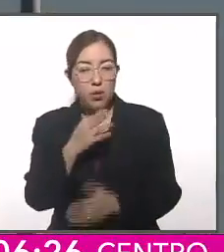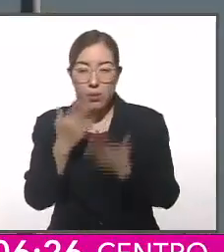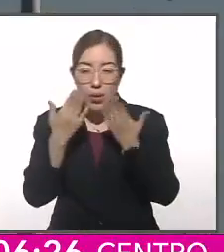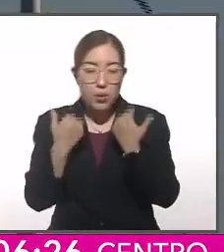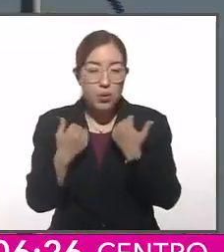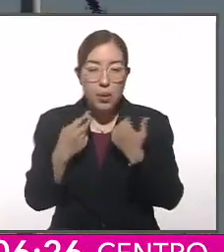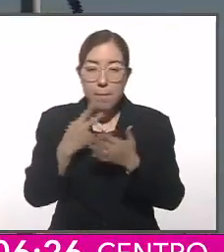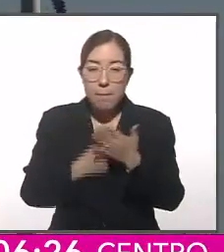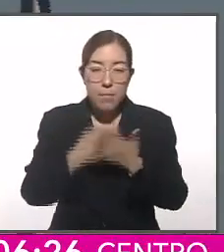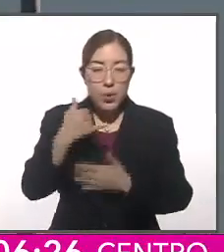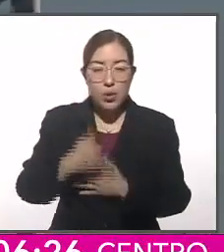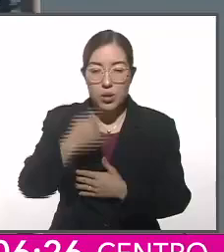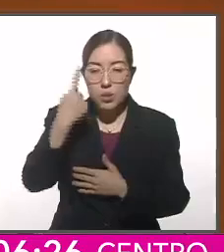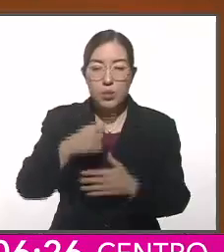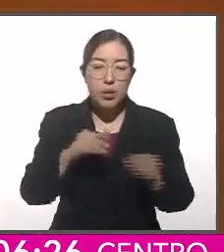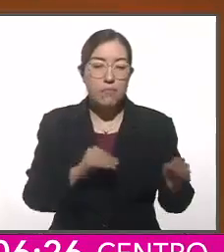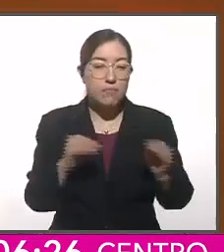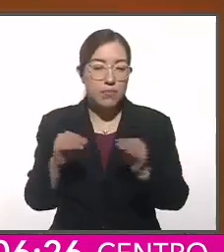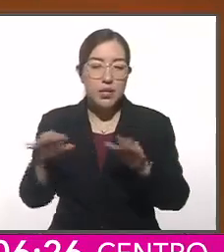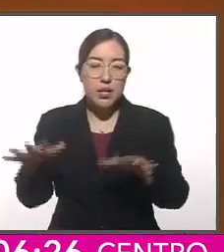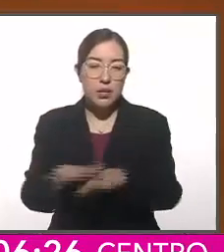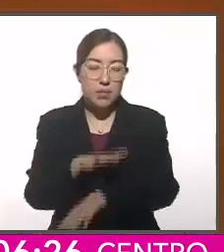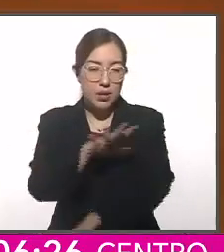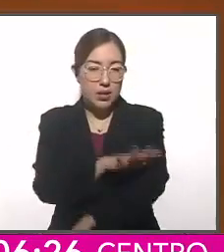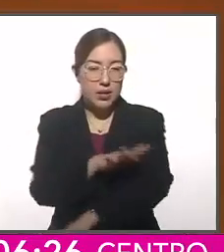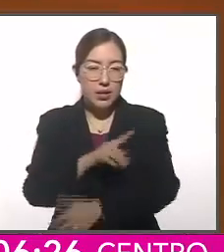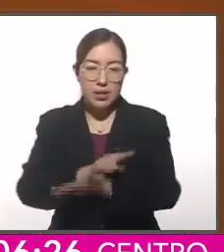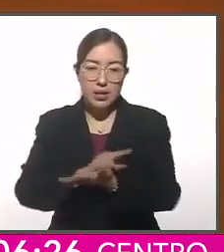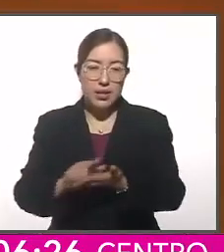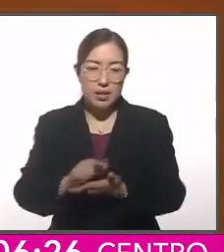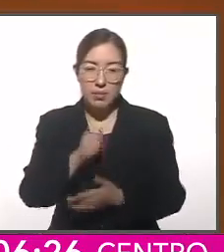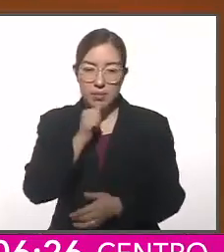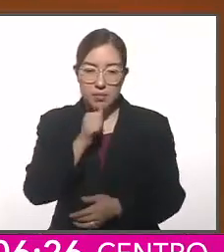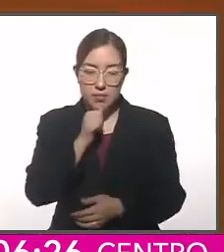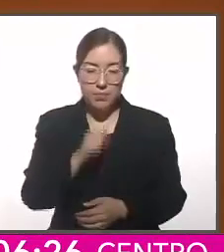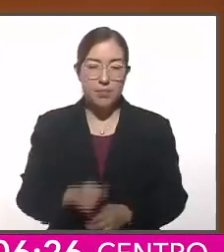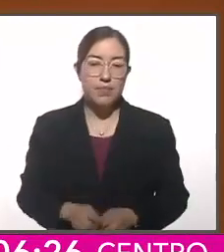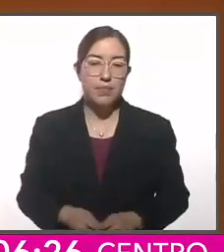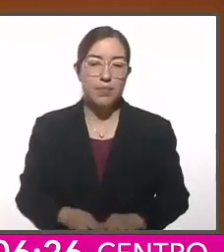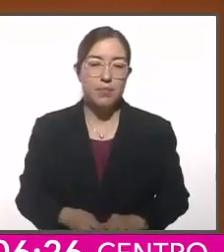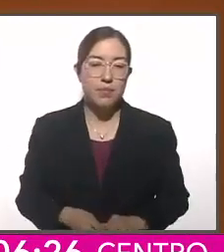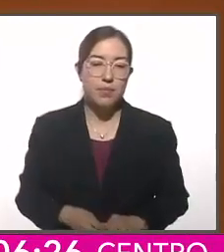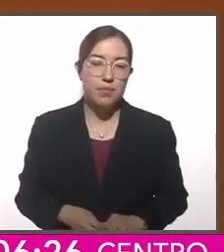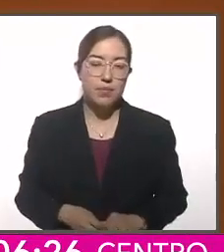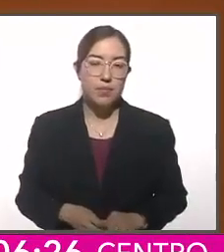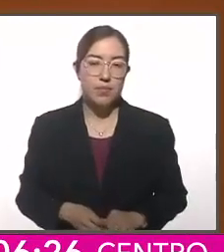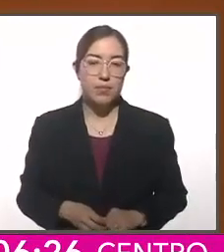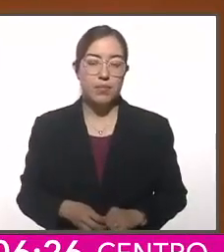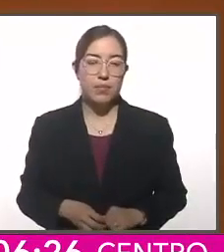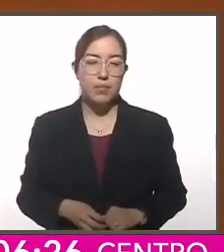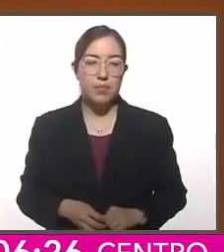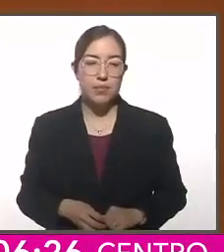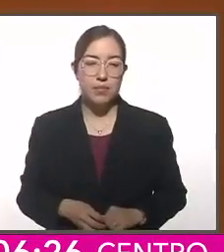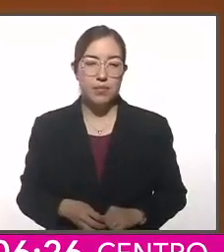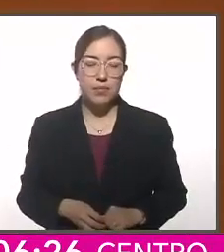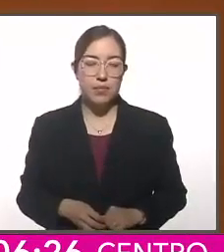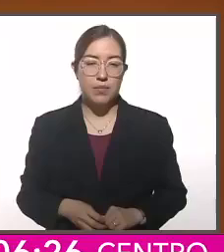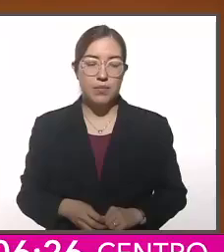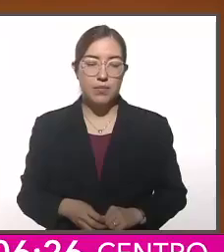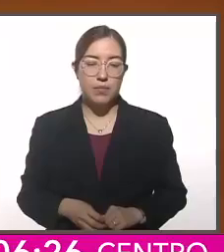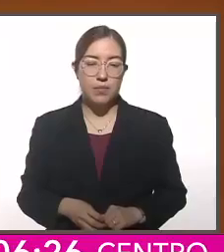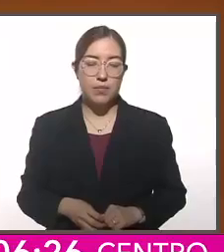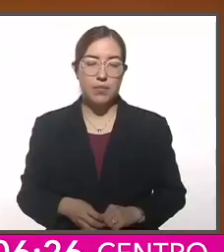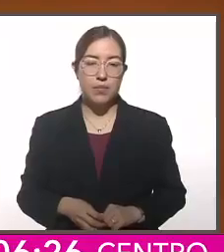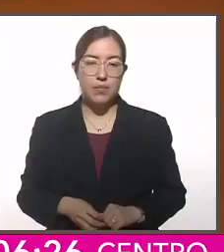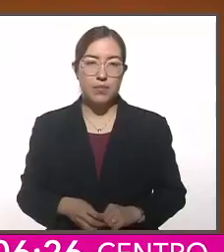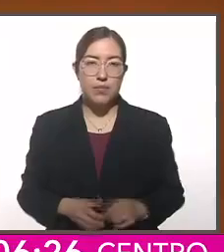proyecto de transición a las energías limpias. No podemos, en aras de la soberanía nacional, cancelarle a los